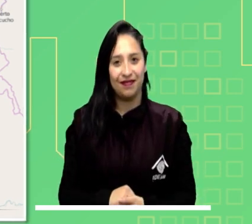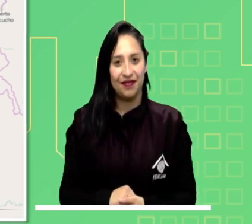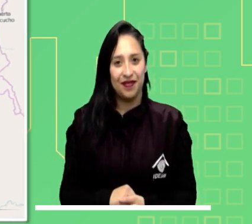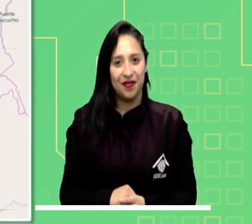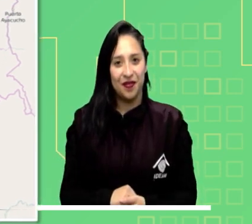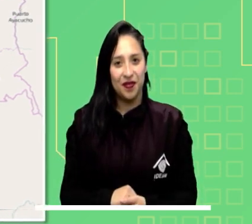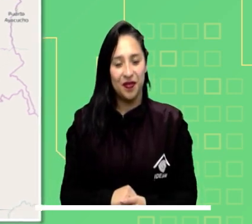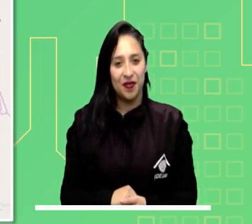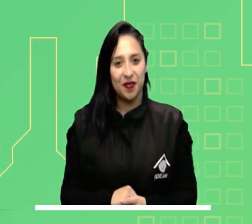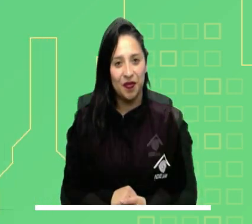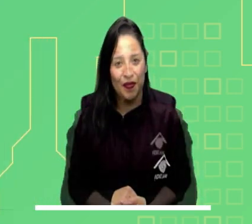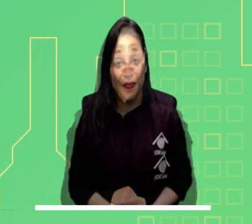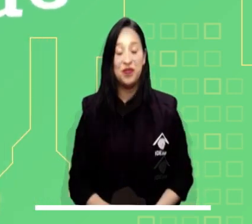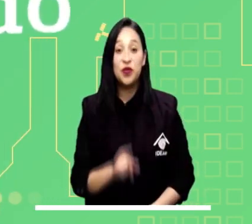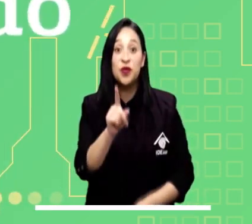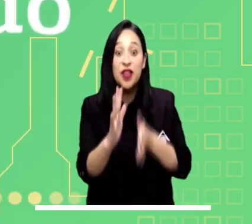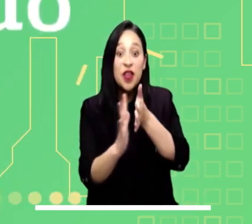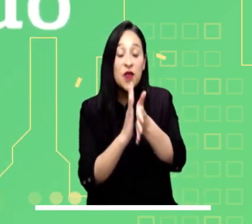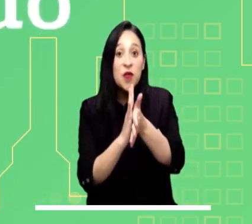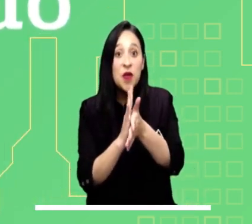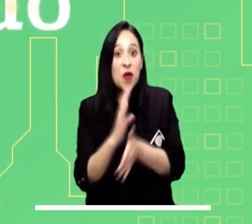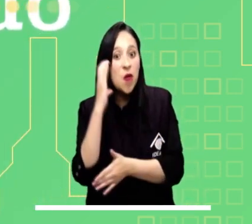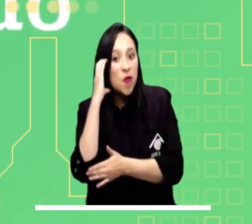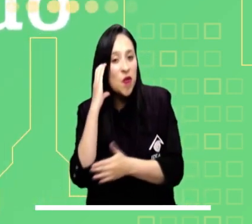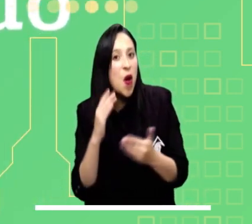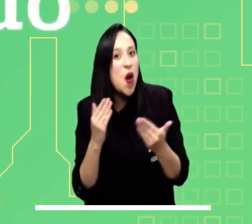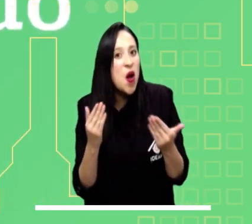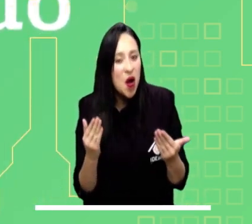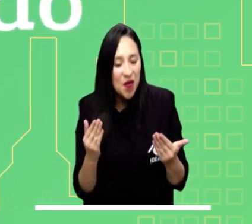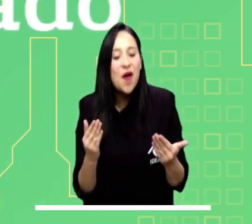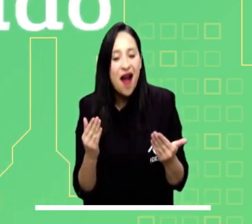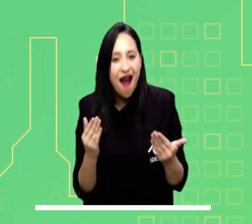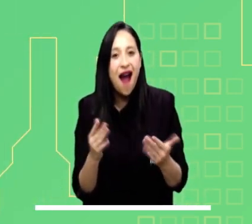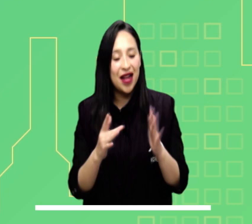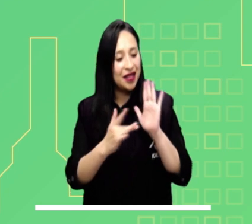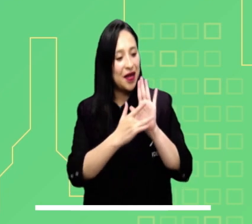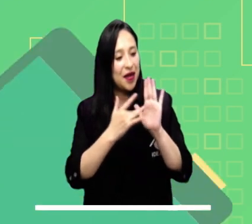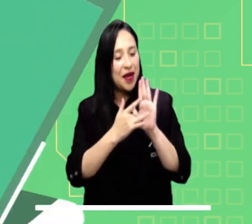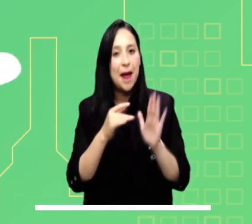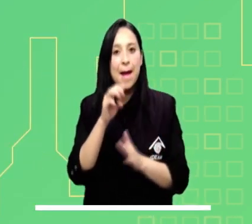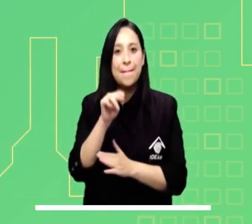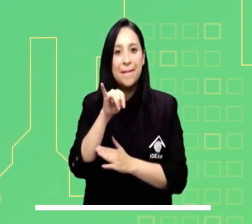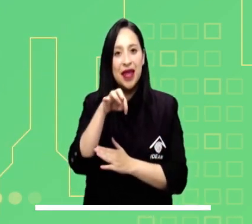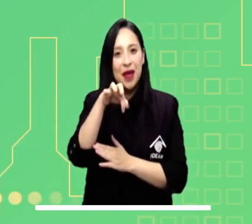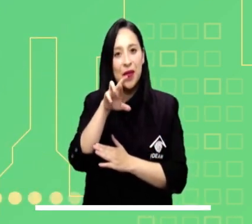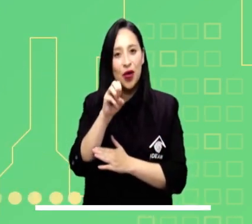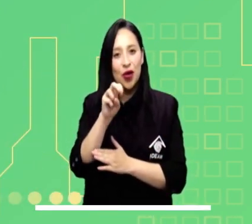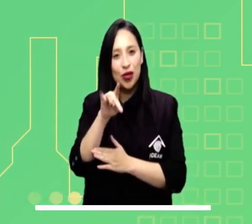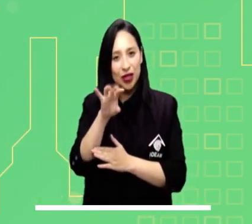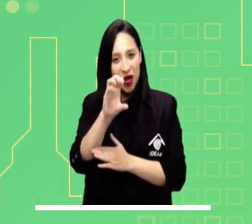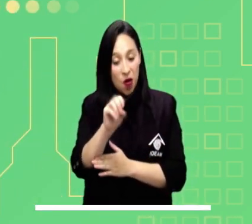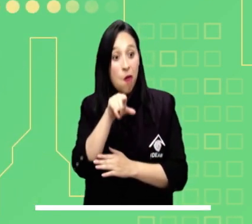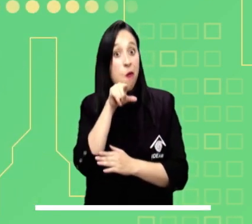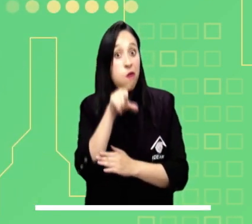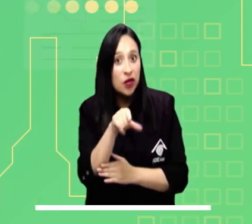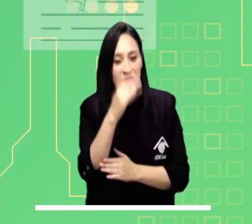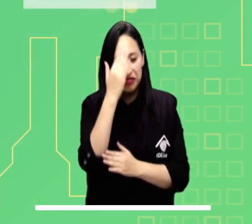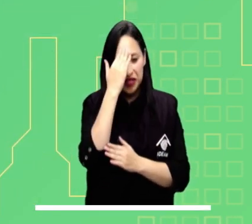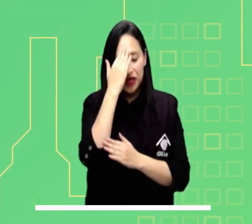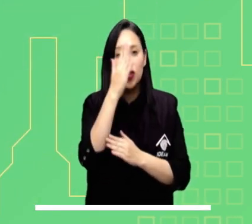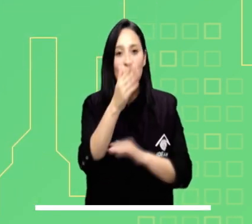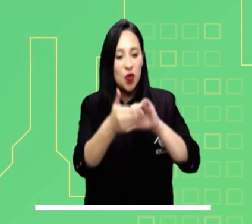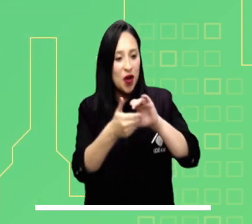el Océano Pacífico colombiano. Manténgase bien informado y en tiempo real a través de nuestra aplicación